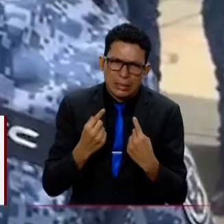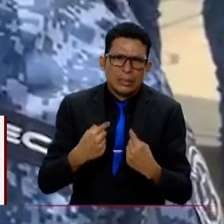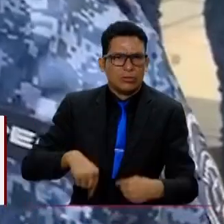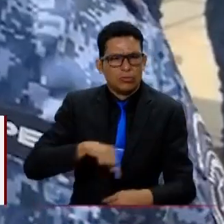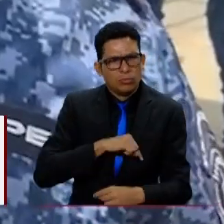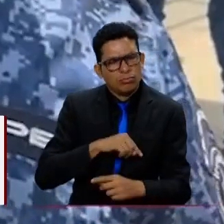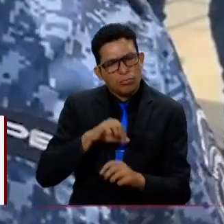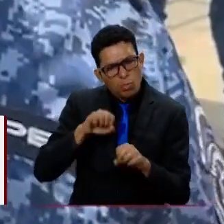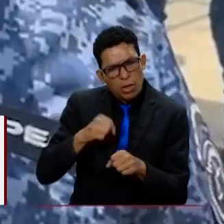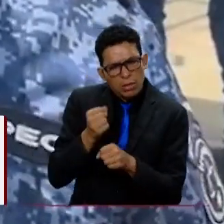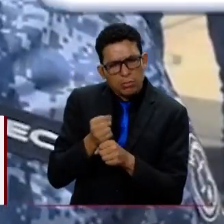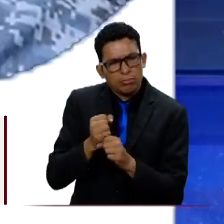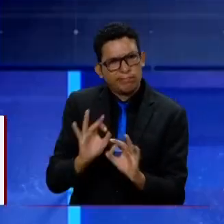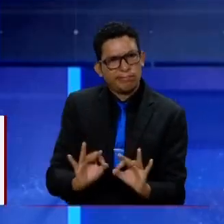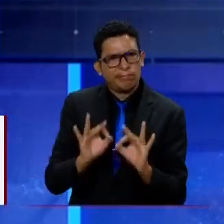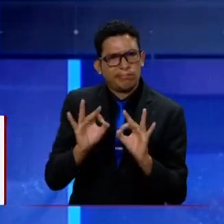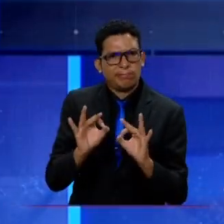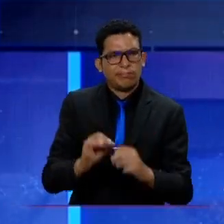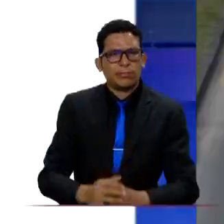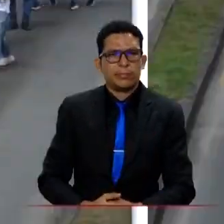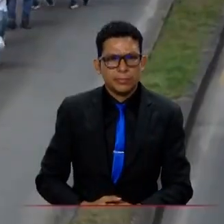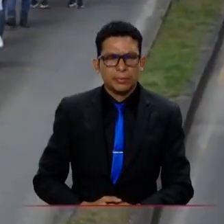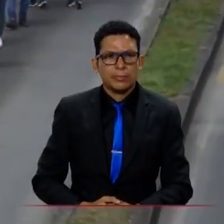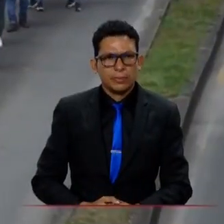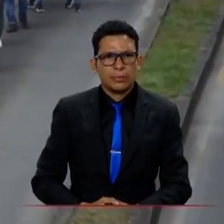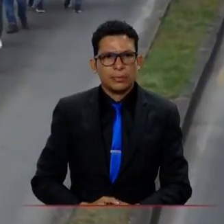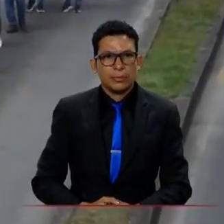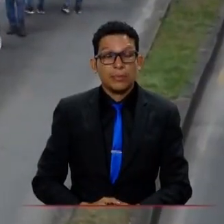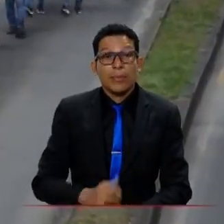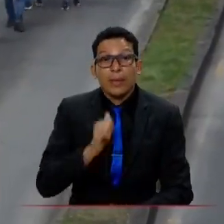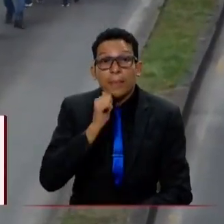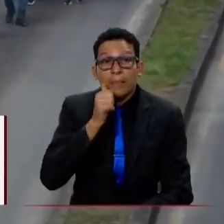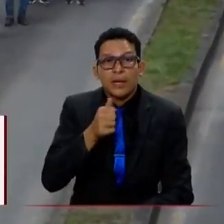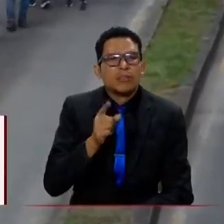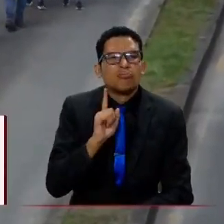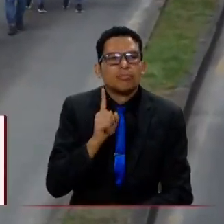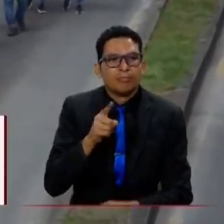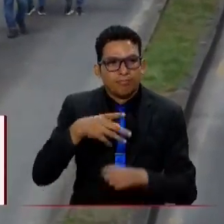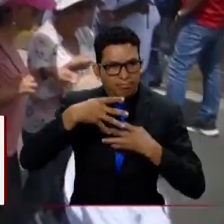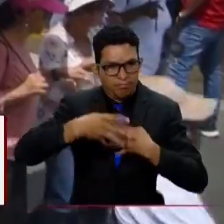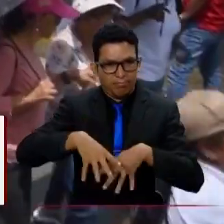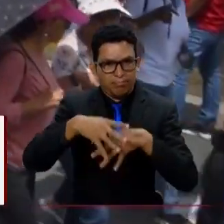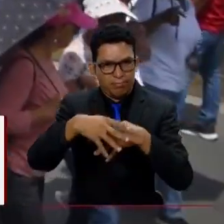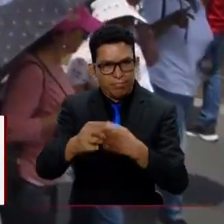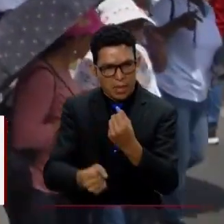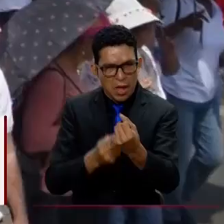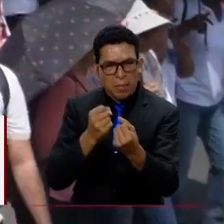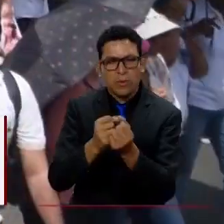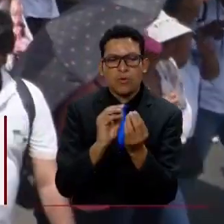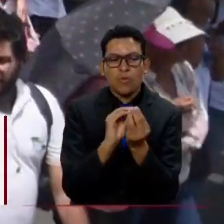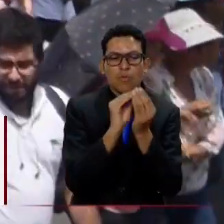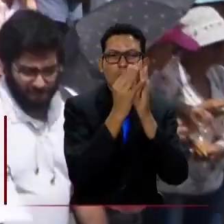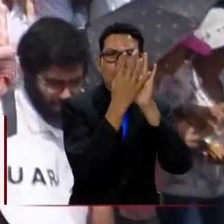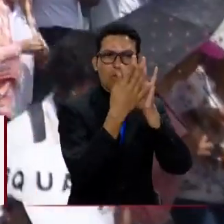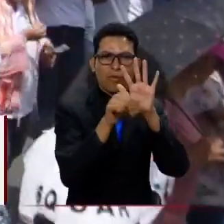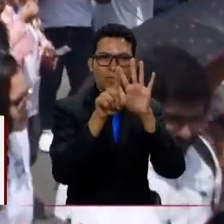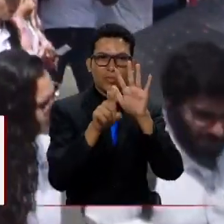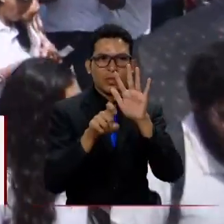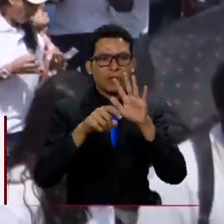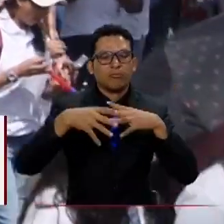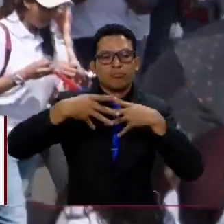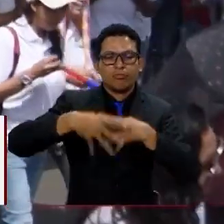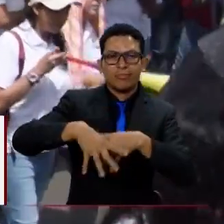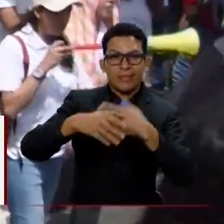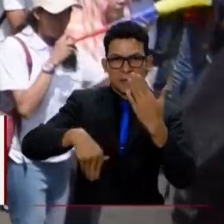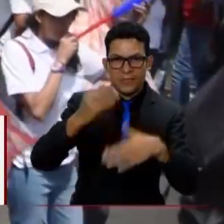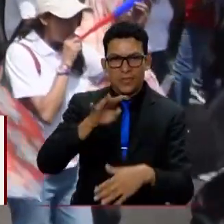labor de una forma digna y respetuosa. Mañana se realizará una marcha en apoyo a la COP16 que saldrá a partir de las 9 de la